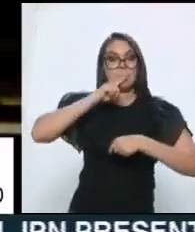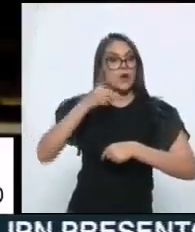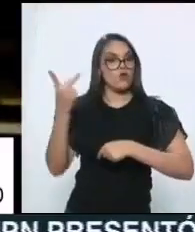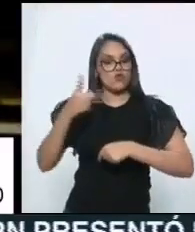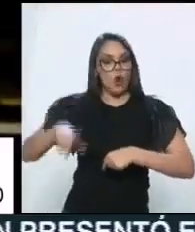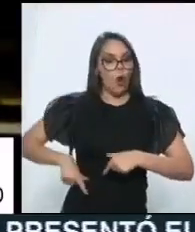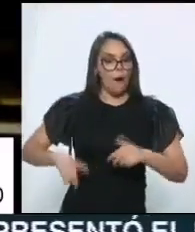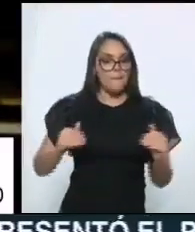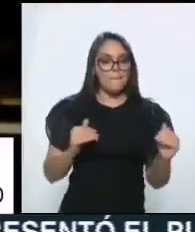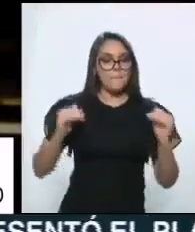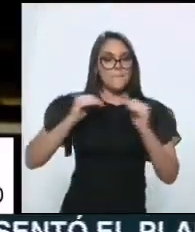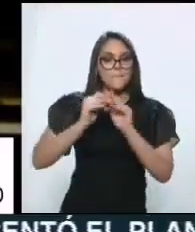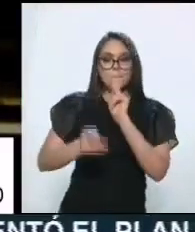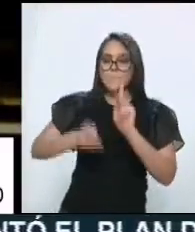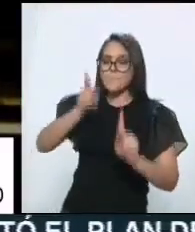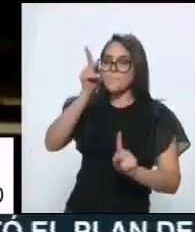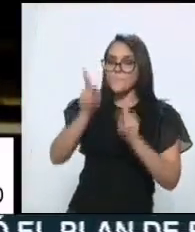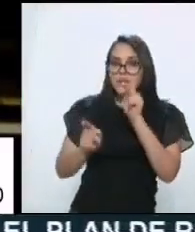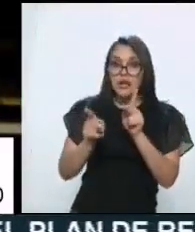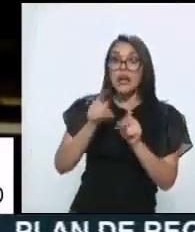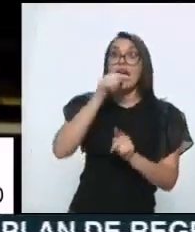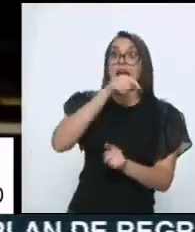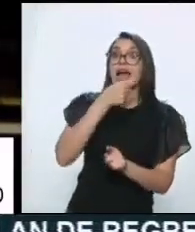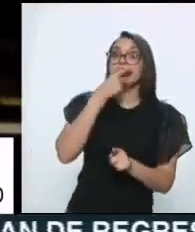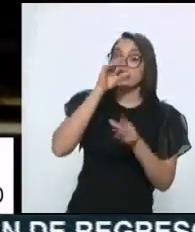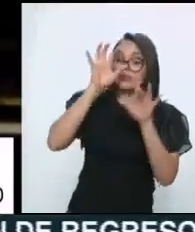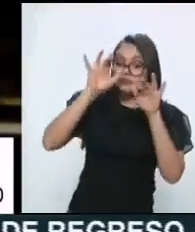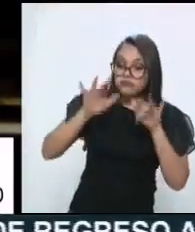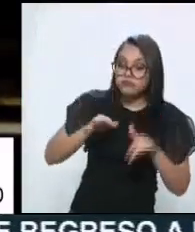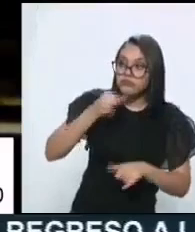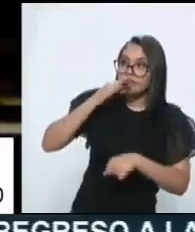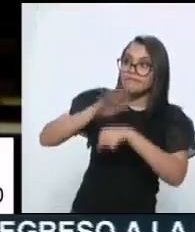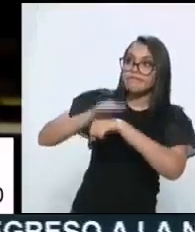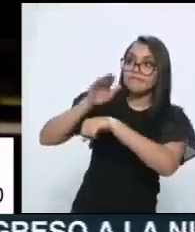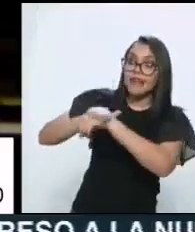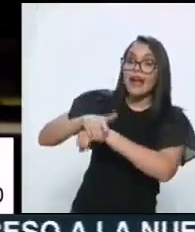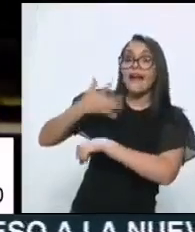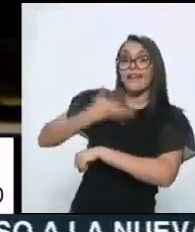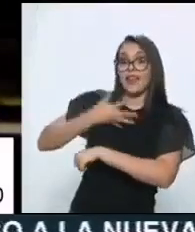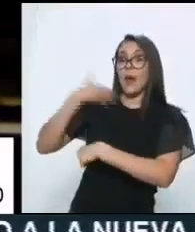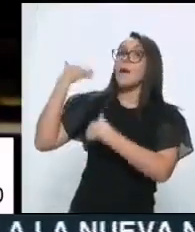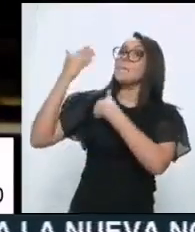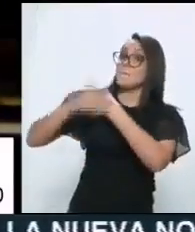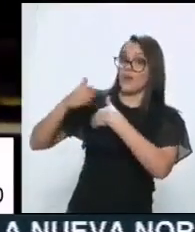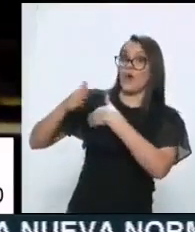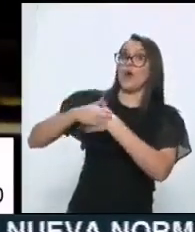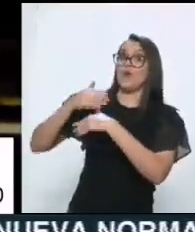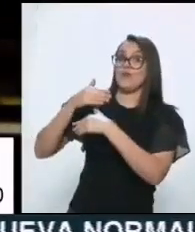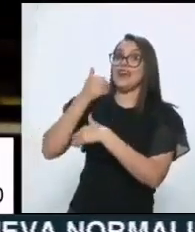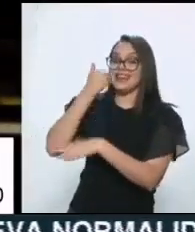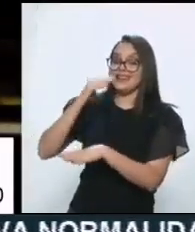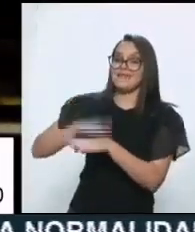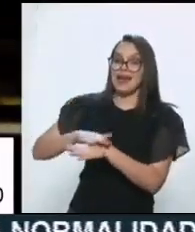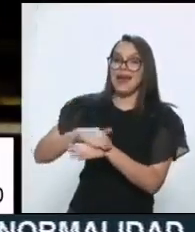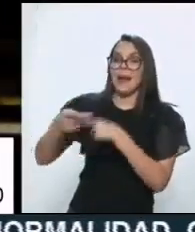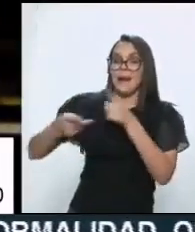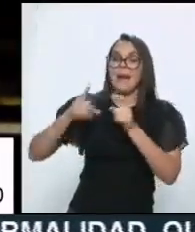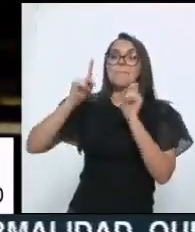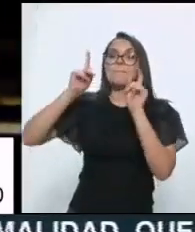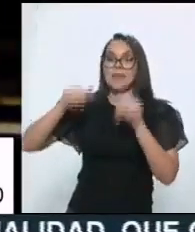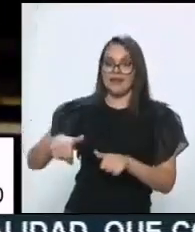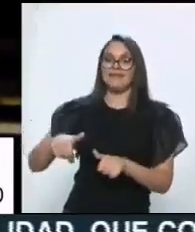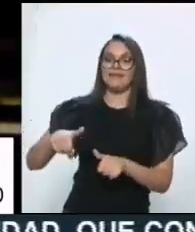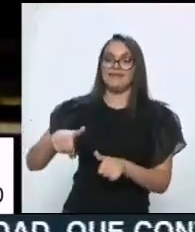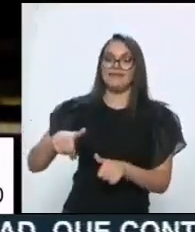en este memorándum que le preparan al fiscal general de Estados Unidos, le informan sobre este operativo, le dicen que además ya se puso en antecedentes al